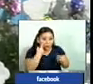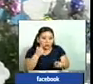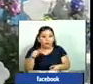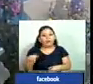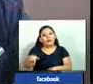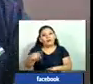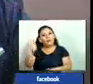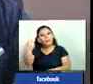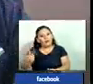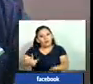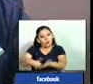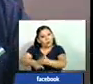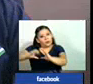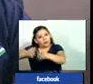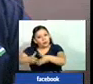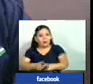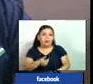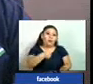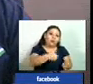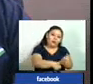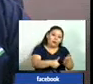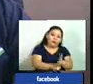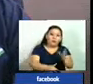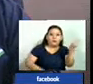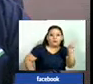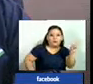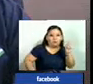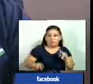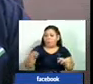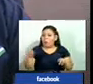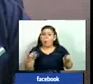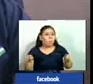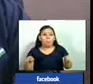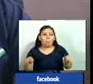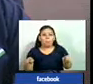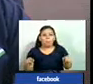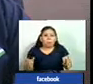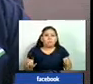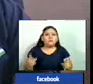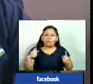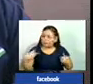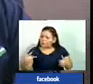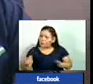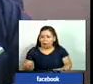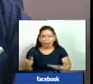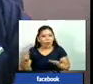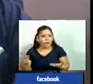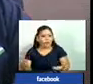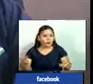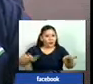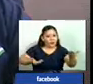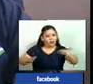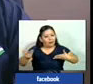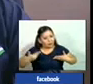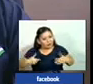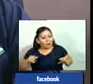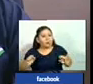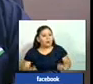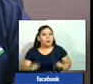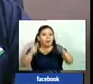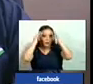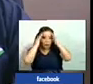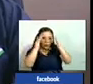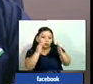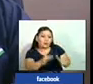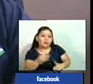Martín y el alcalde de San Salvador y hasta este momento ellos no se han negado siempre nos han dado los espacios para poder atender a las